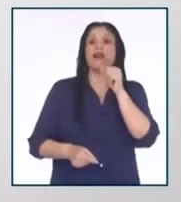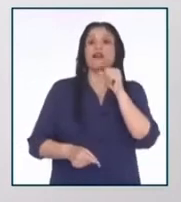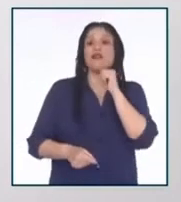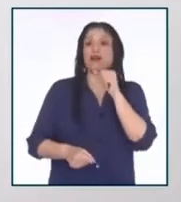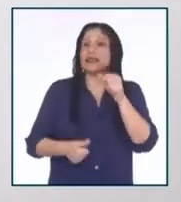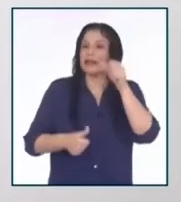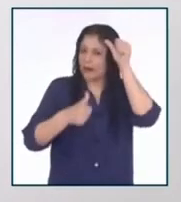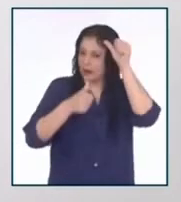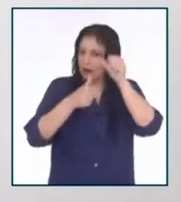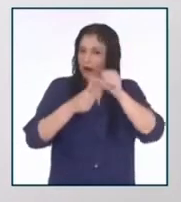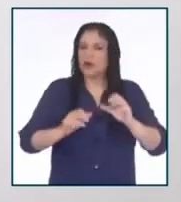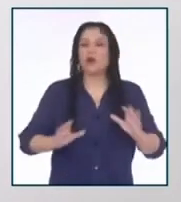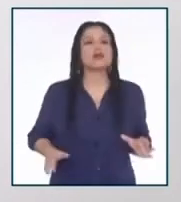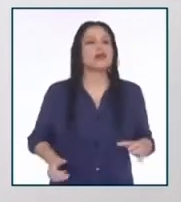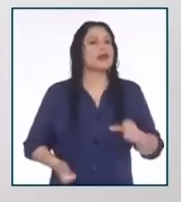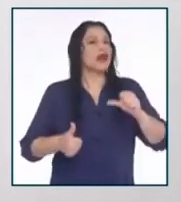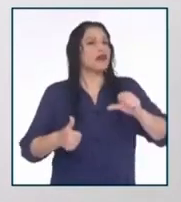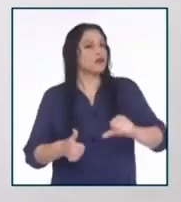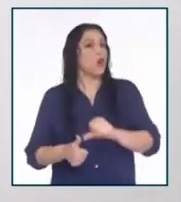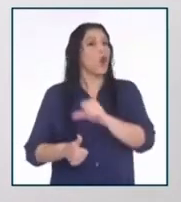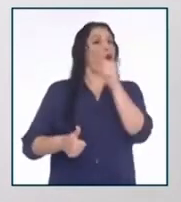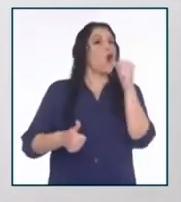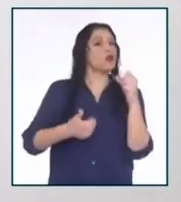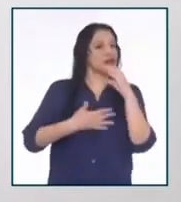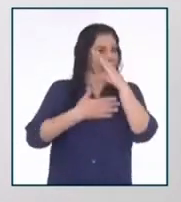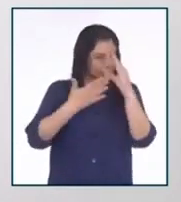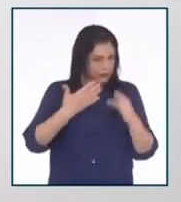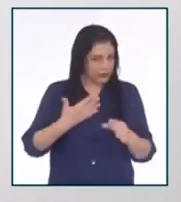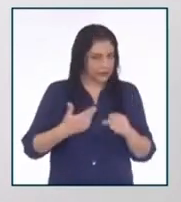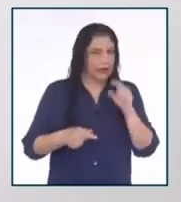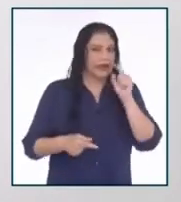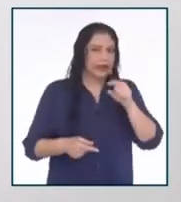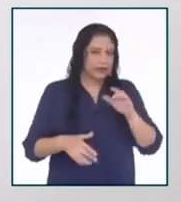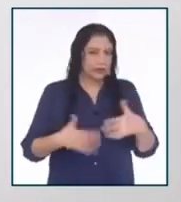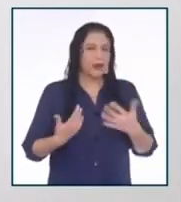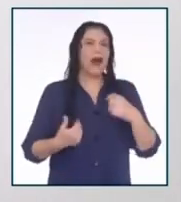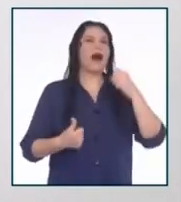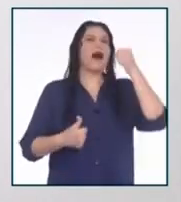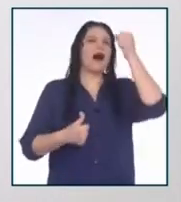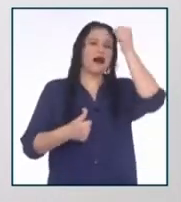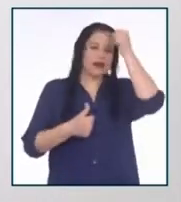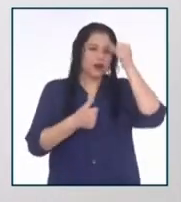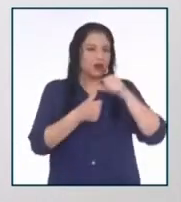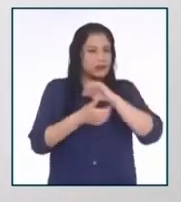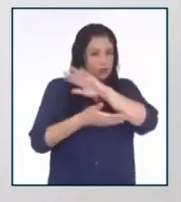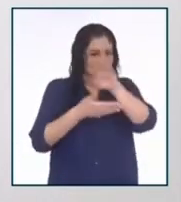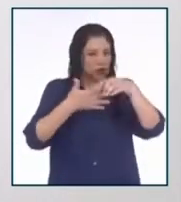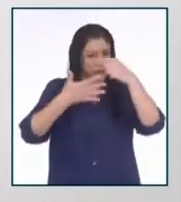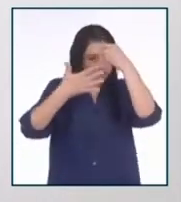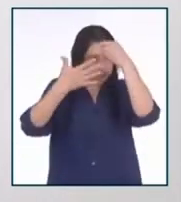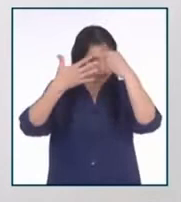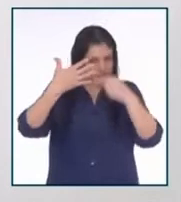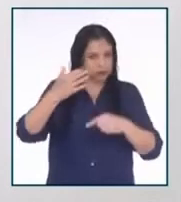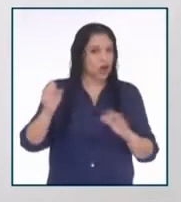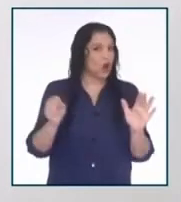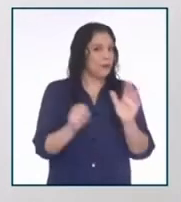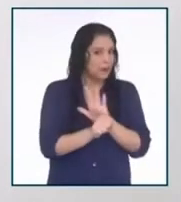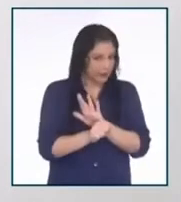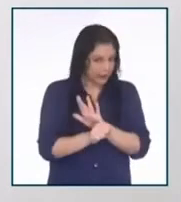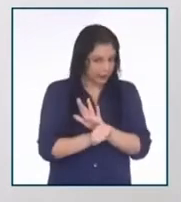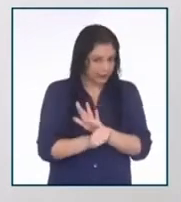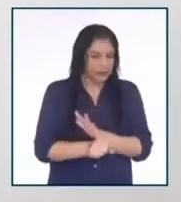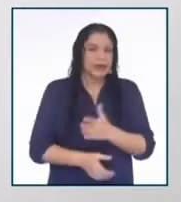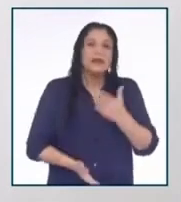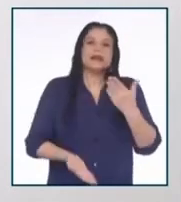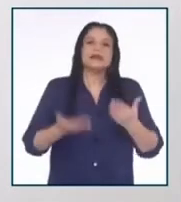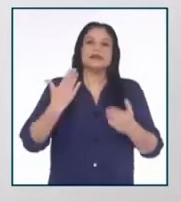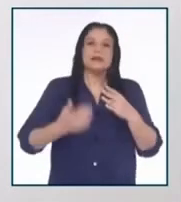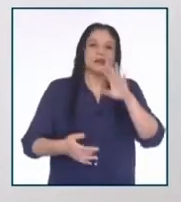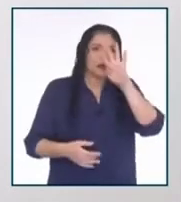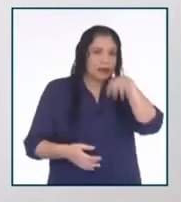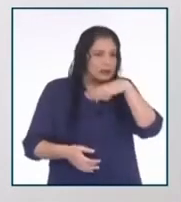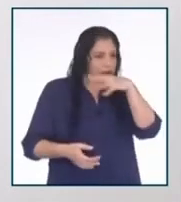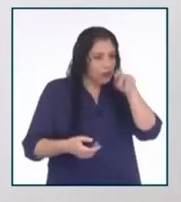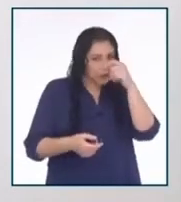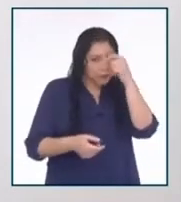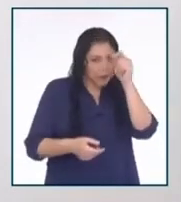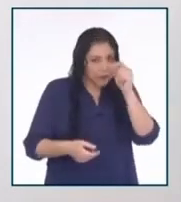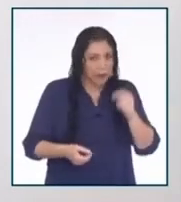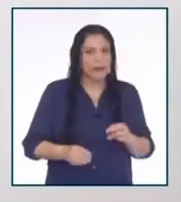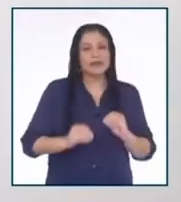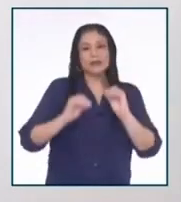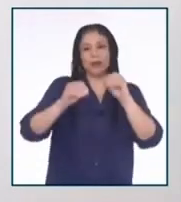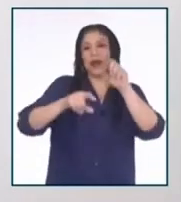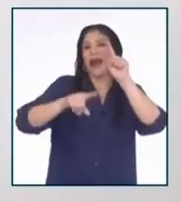faltaría recordar las otras y así se tengan en cuenta a todas. Entonces, si en la rúbrica se